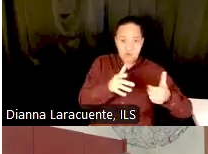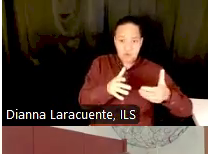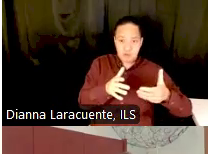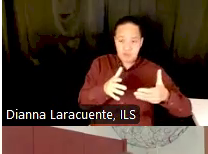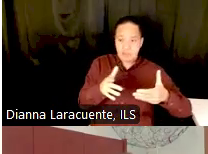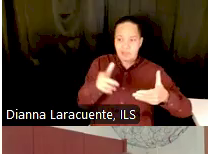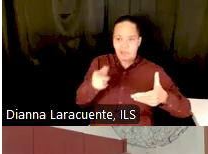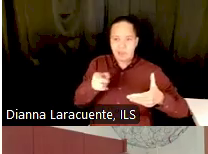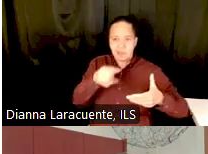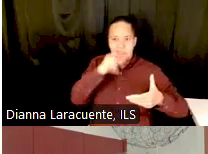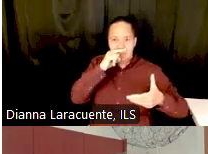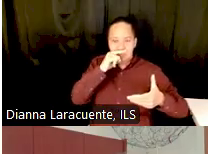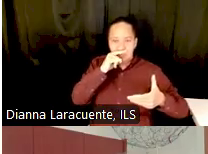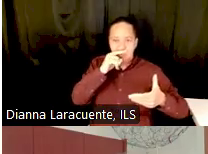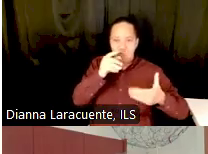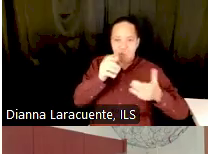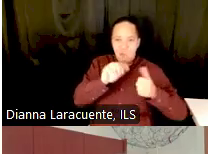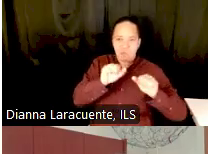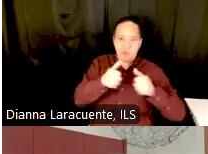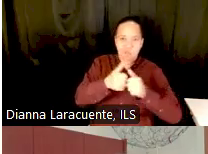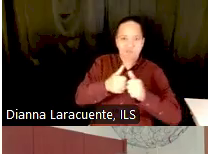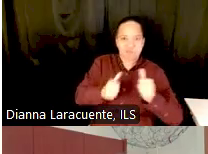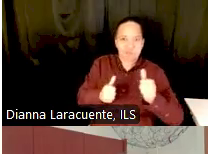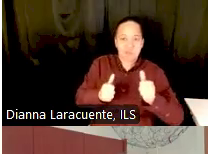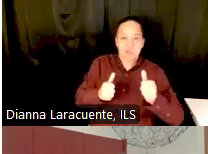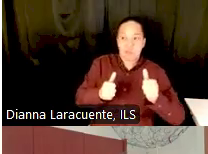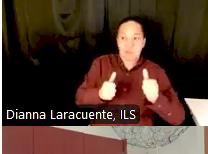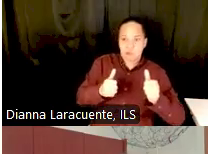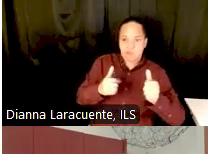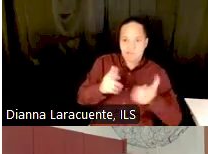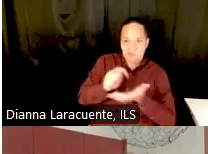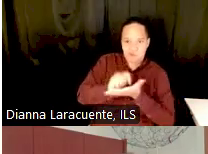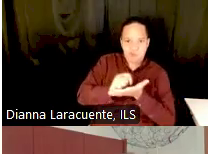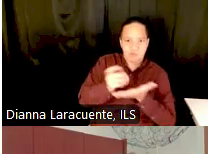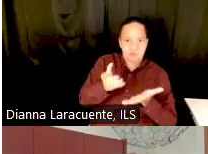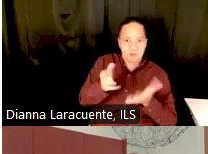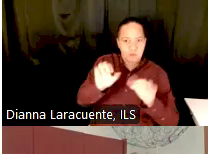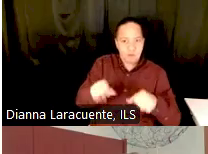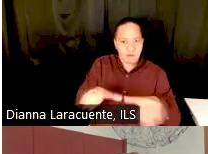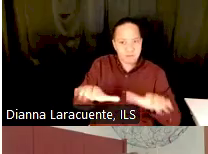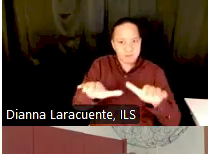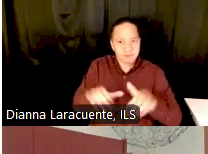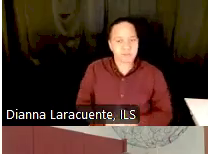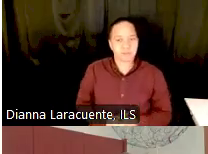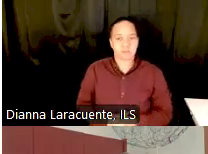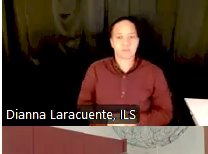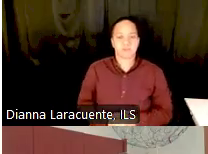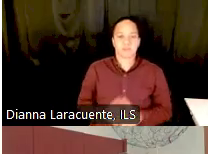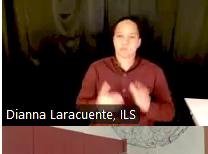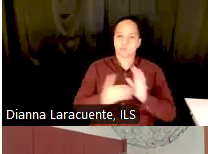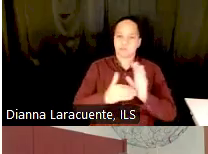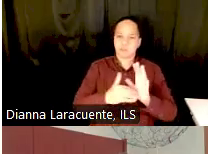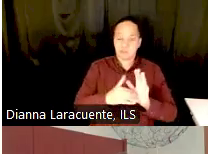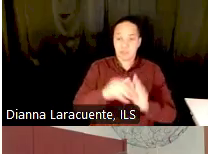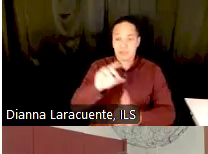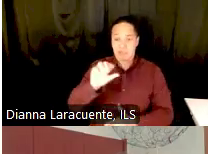disfuncionar más al niño o niña y cuál es la intervención que se va a hacer. También es frecuente que los trastornos de déficit de